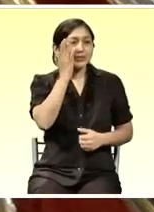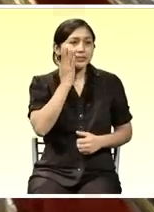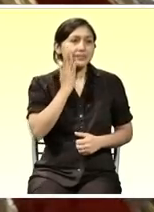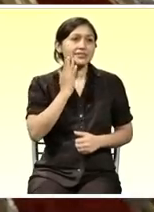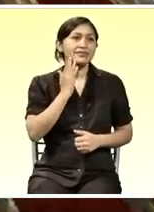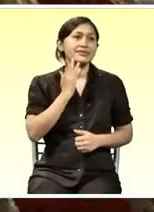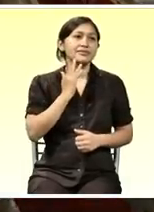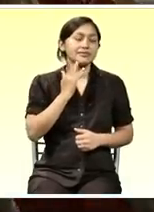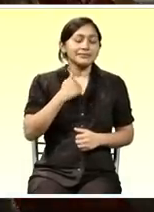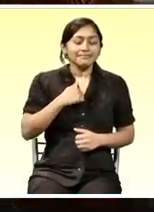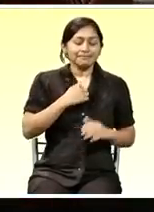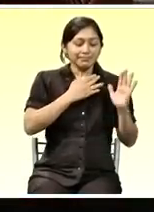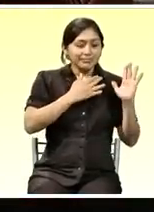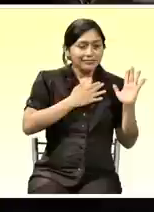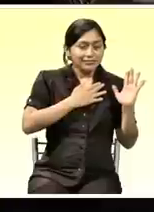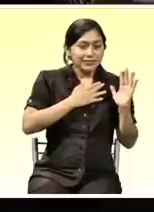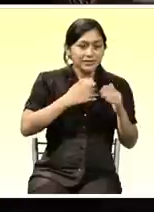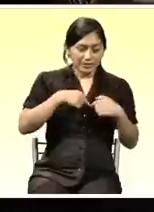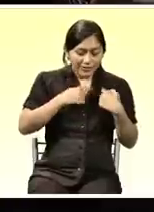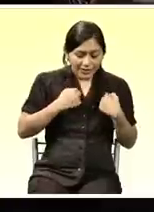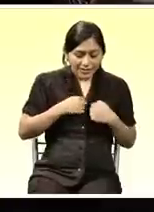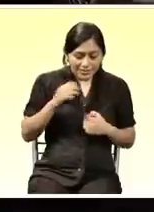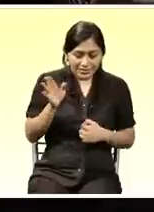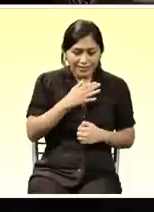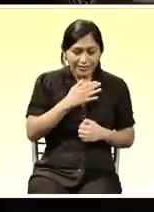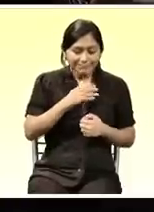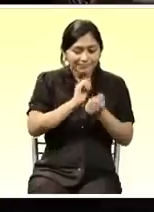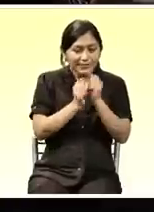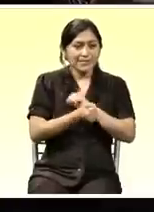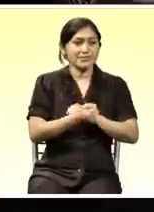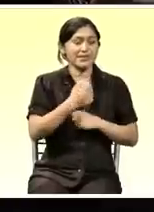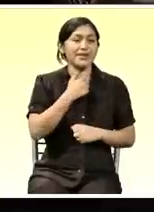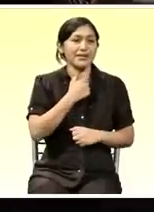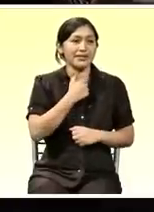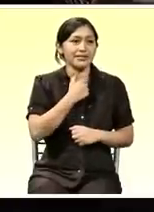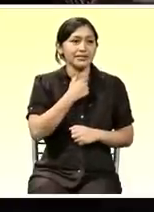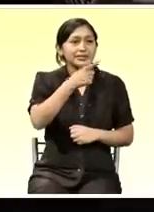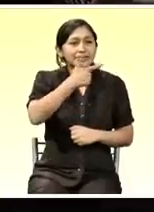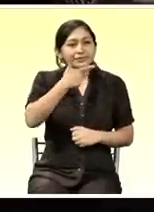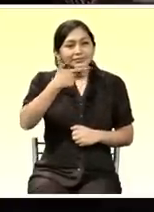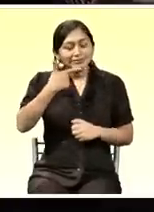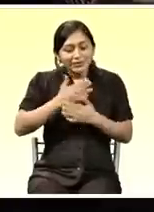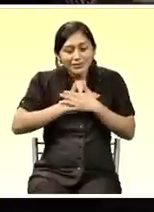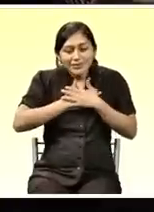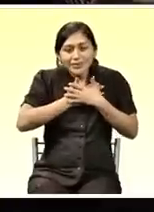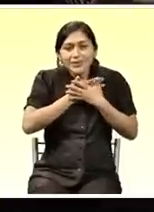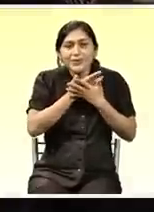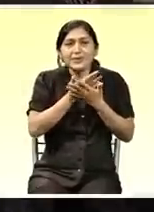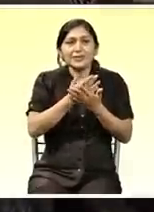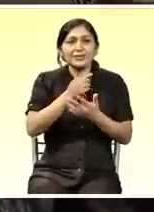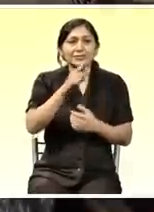te propongo con todo mi corazón la enmienda. Dulce amor mío eres sobre todas las